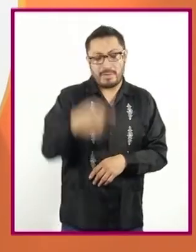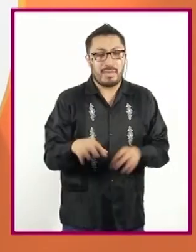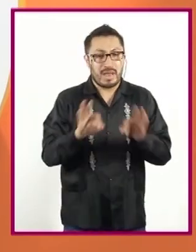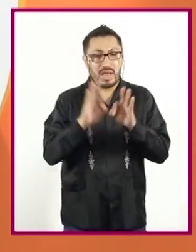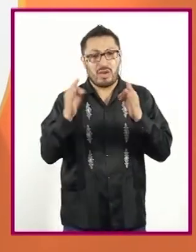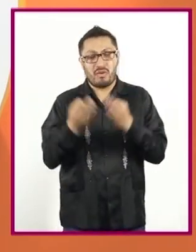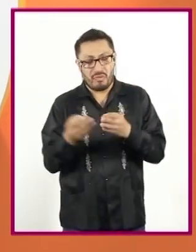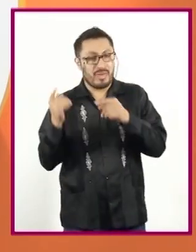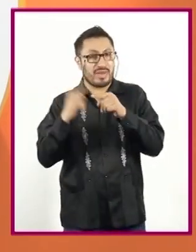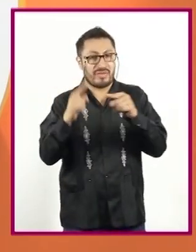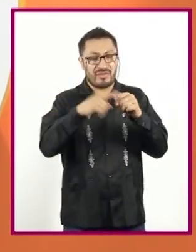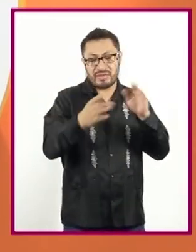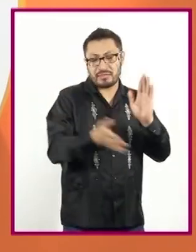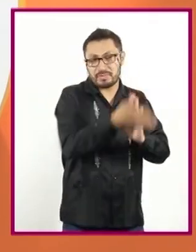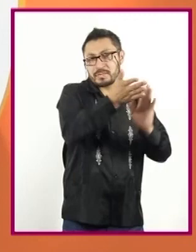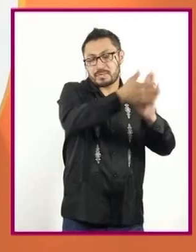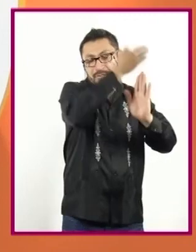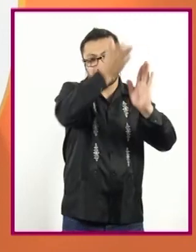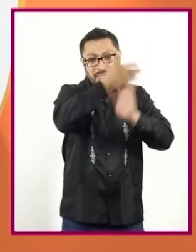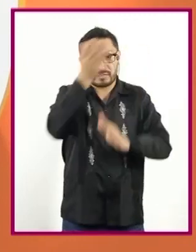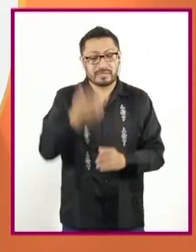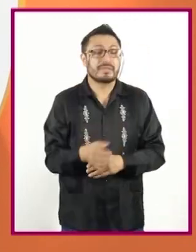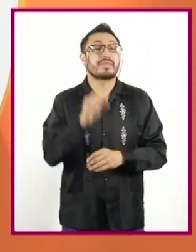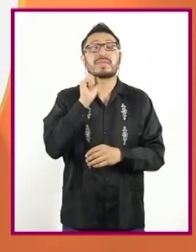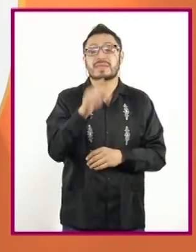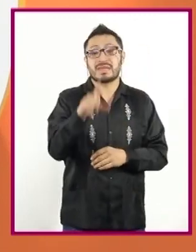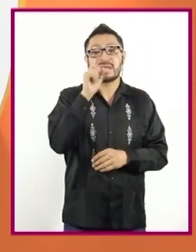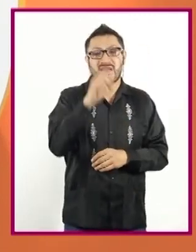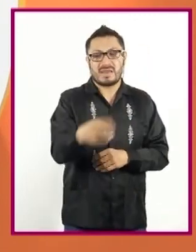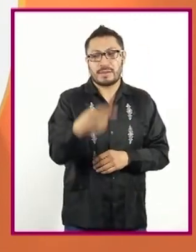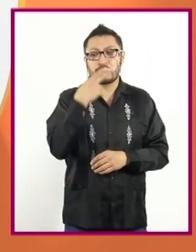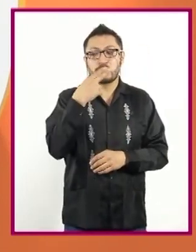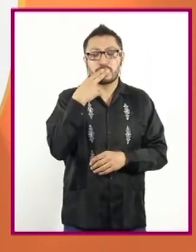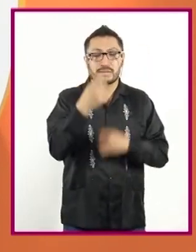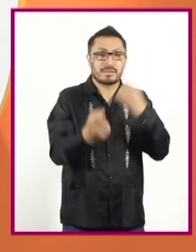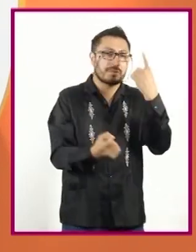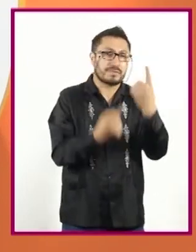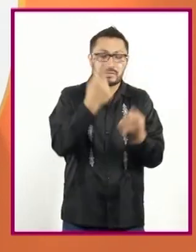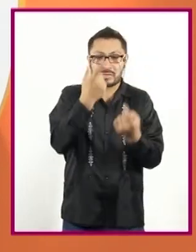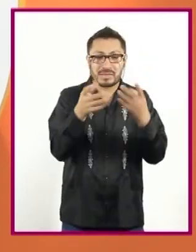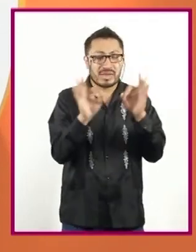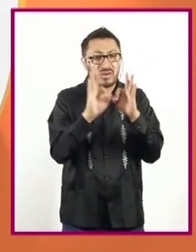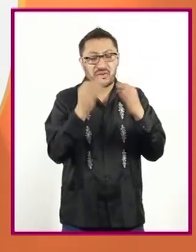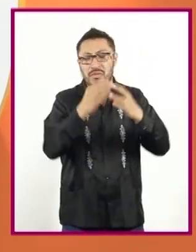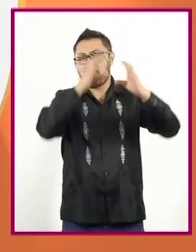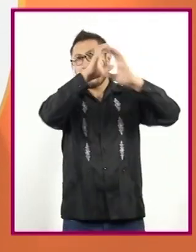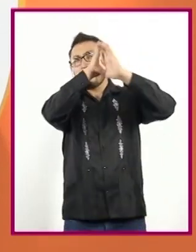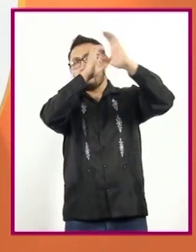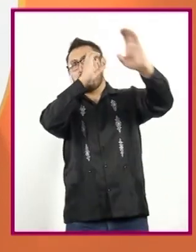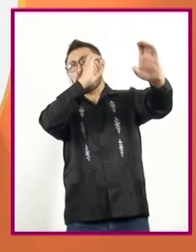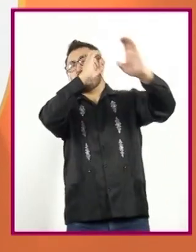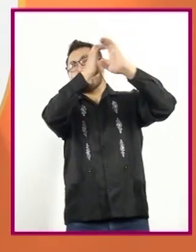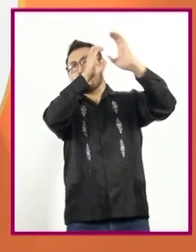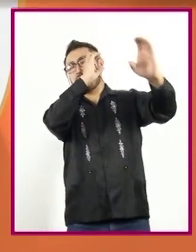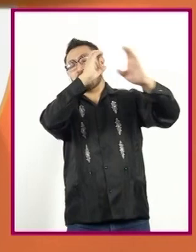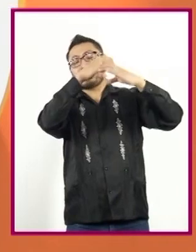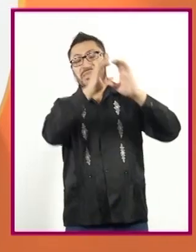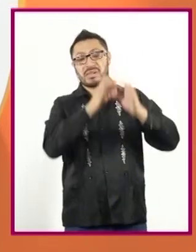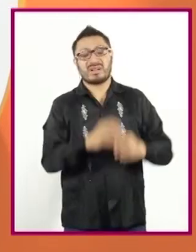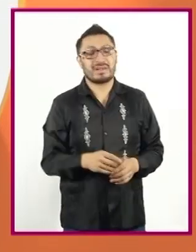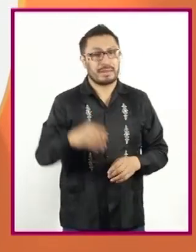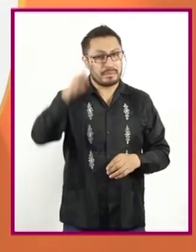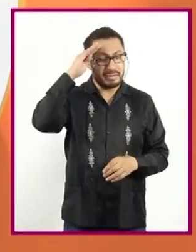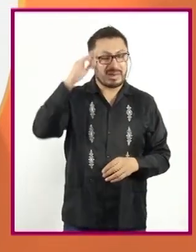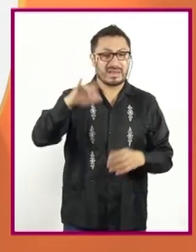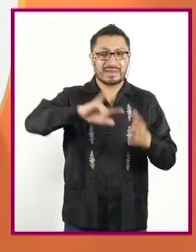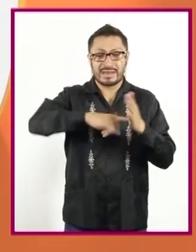forma distinta a las construcciones. Además, se utilizan en algunos tipos de telescopios. Piensen en un reloj de